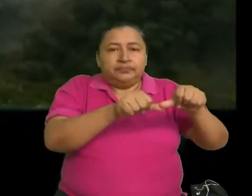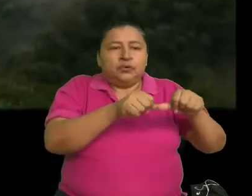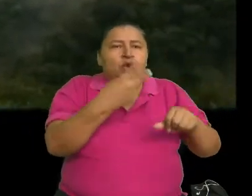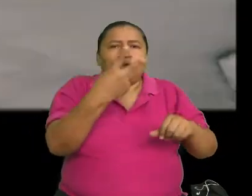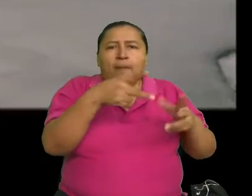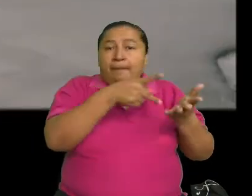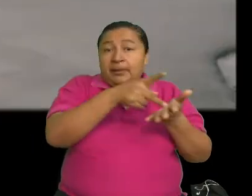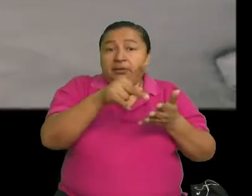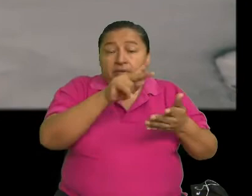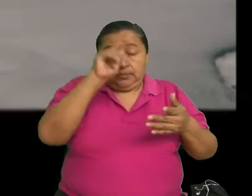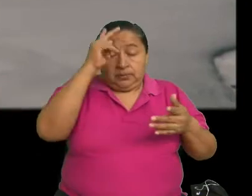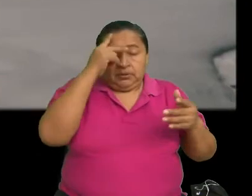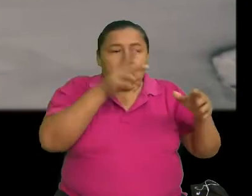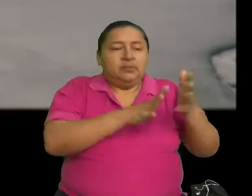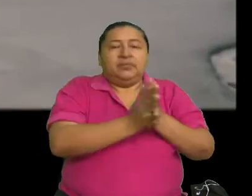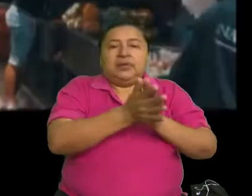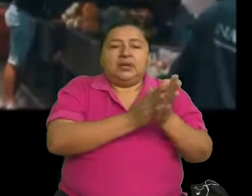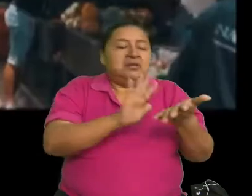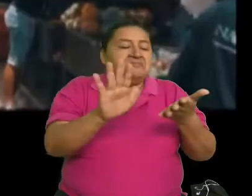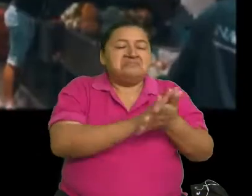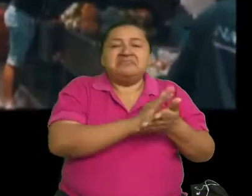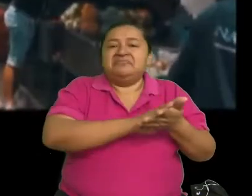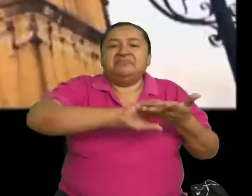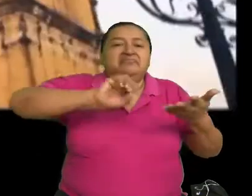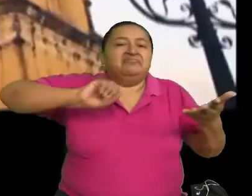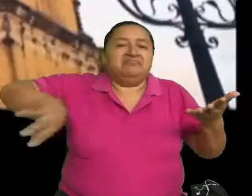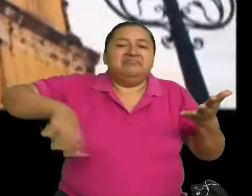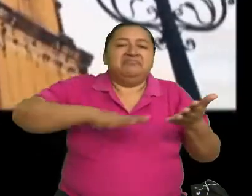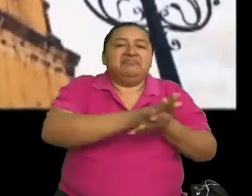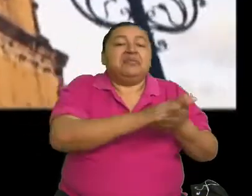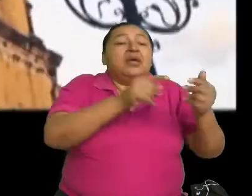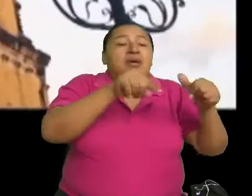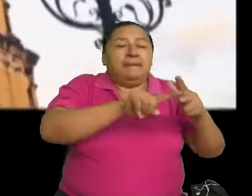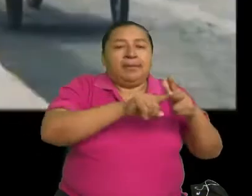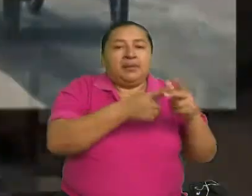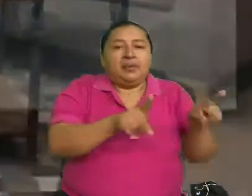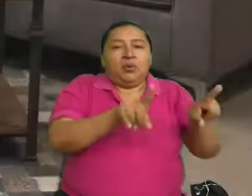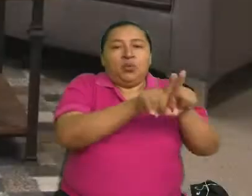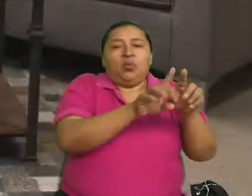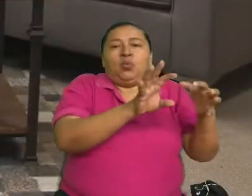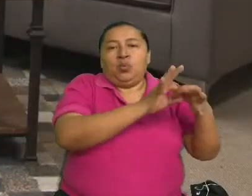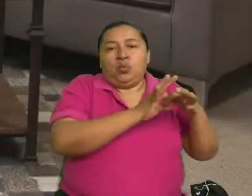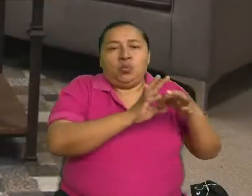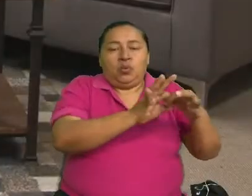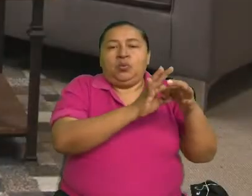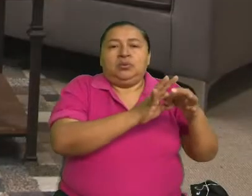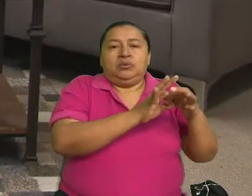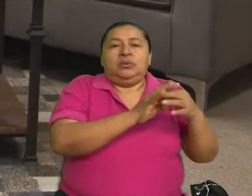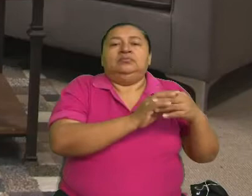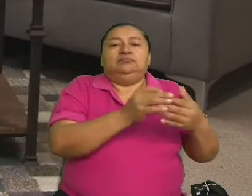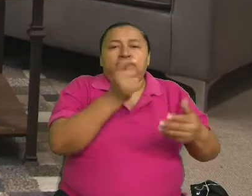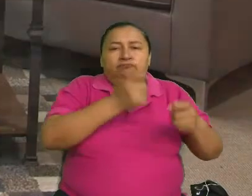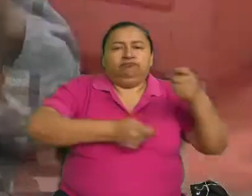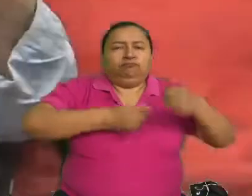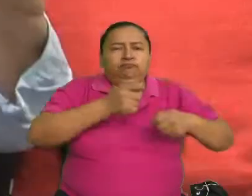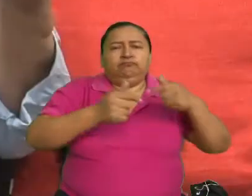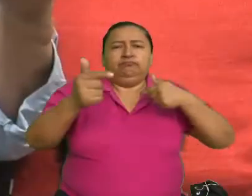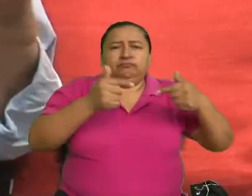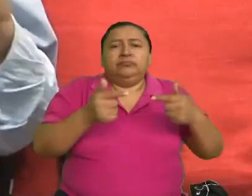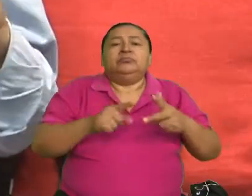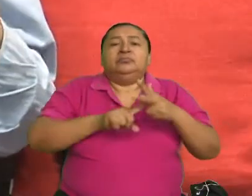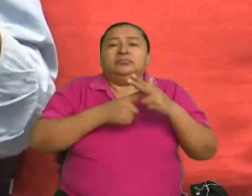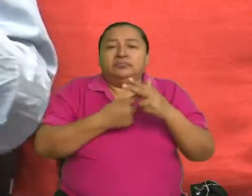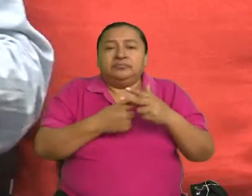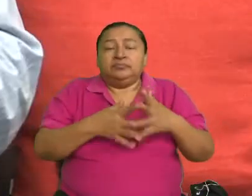partidos, y borran todo lo que pasó. Se unen. Ahí comenzó, después otro tipo de guerra. Surge